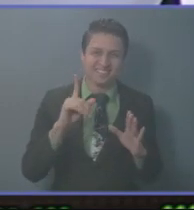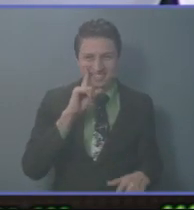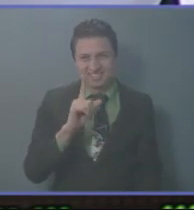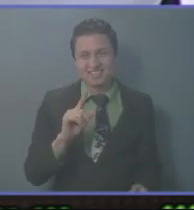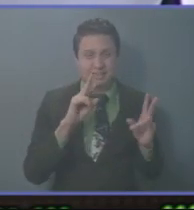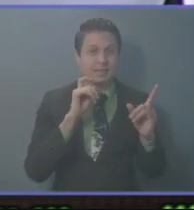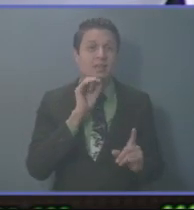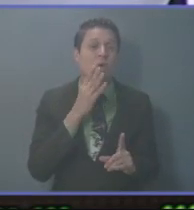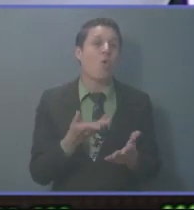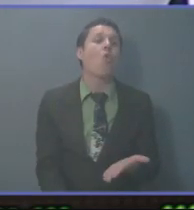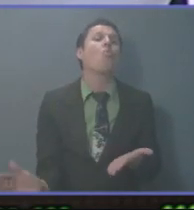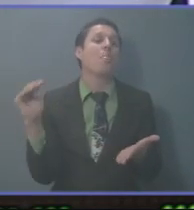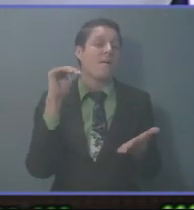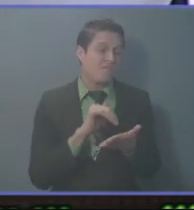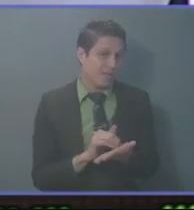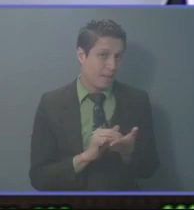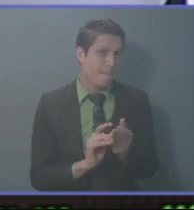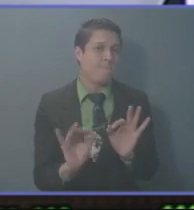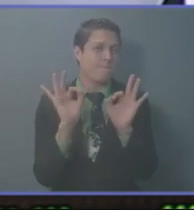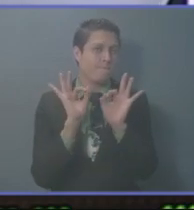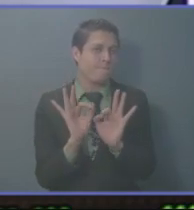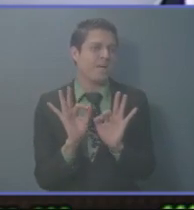progresivamente las mejoras